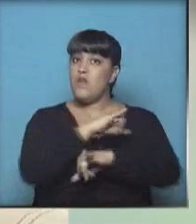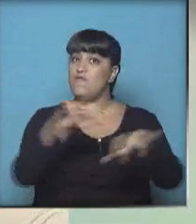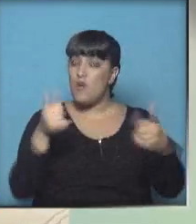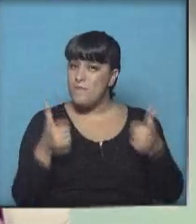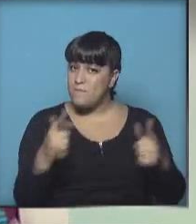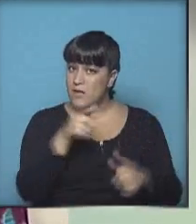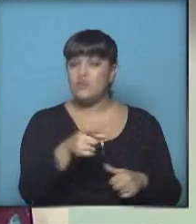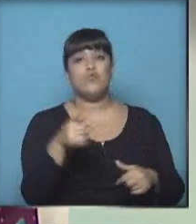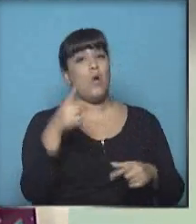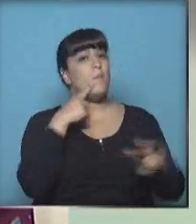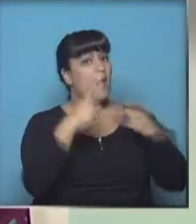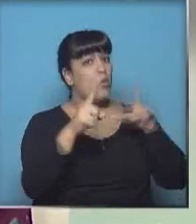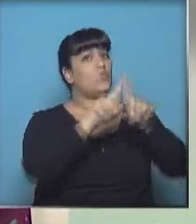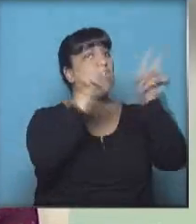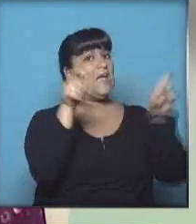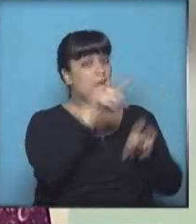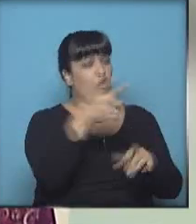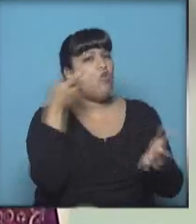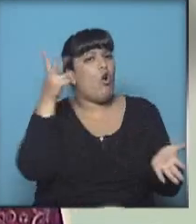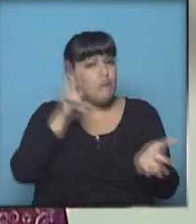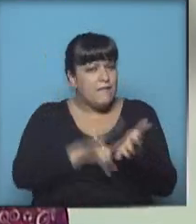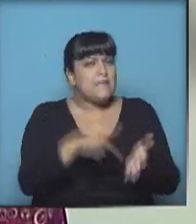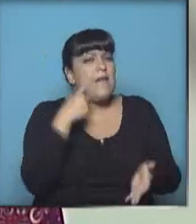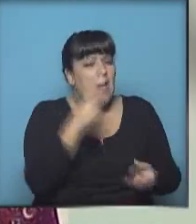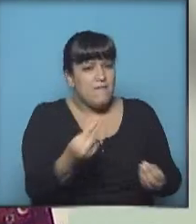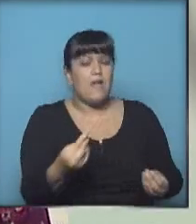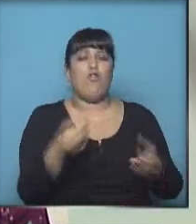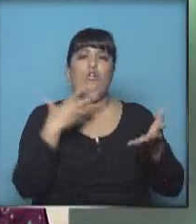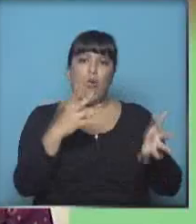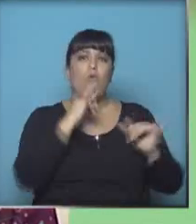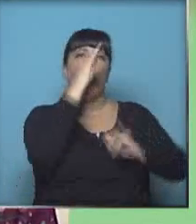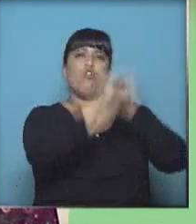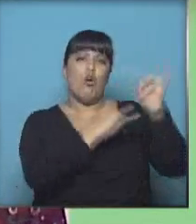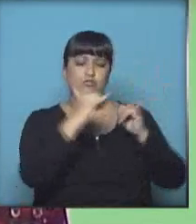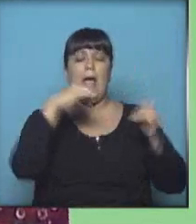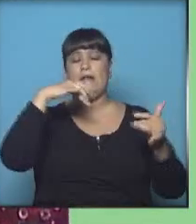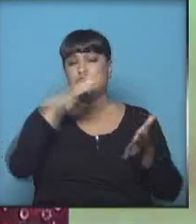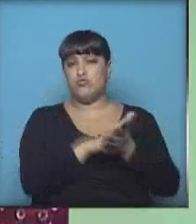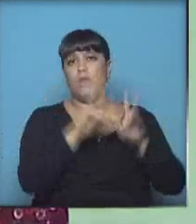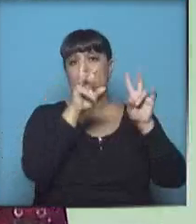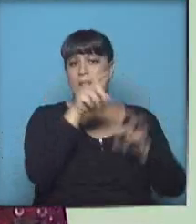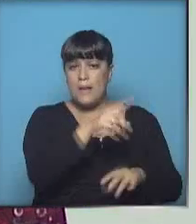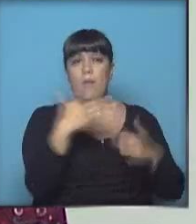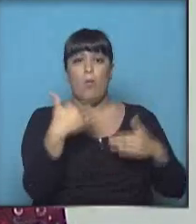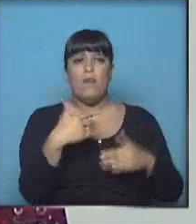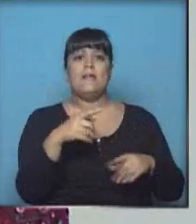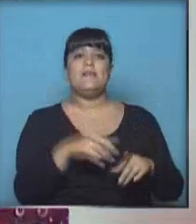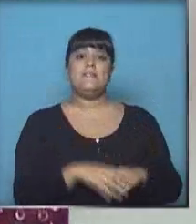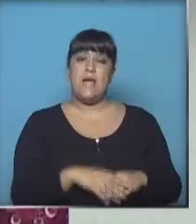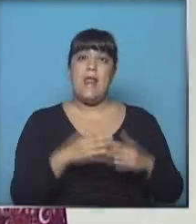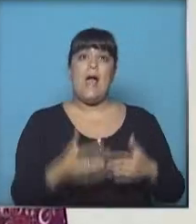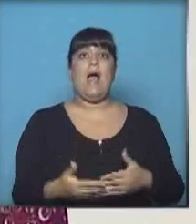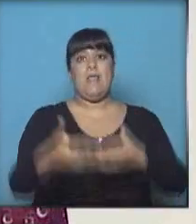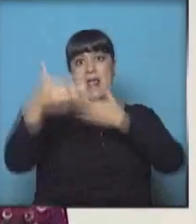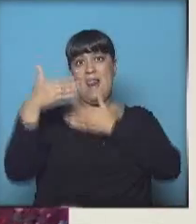nuevamente la consulta con tu ginecólogo y darle o por lo menos comentar y hablar al respecto, porque por ahí podés adelantarte en vez